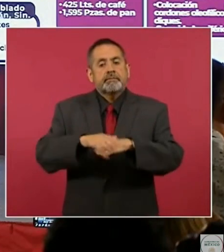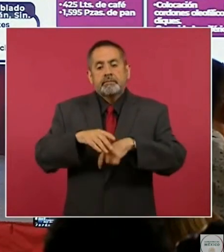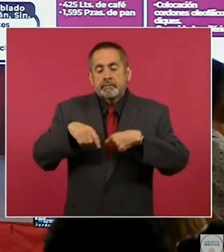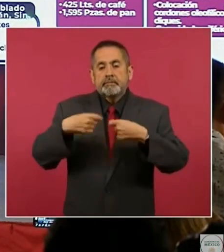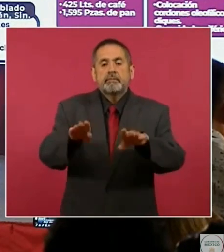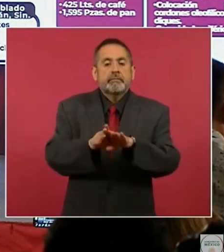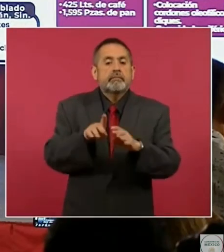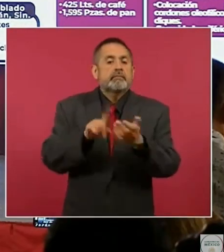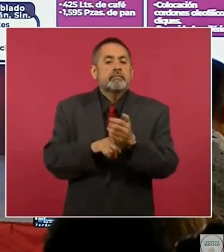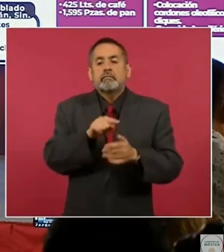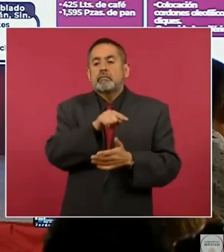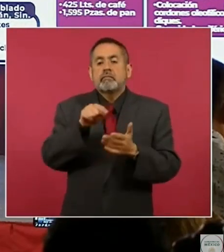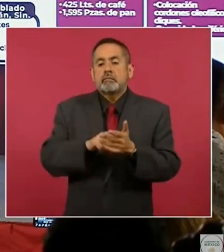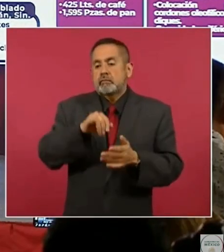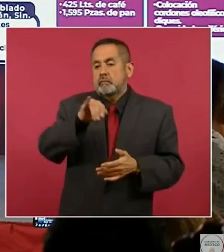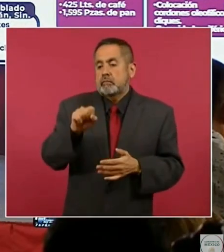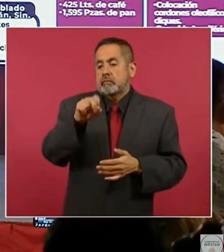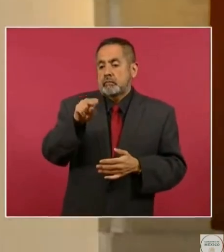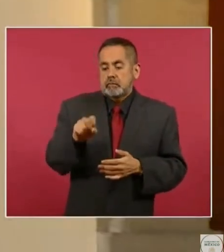en Jesús María,